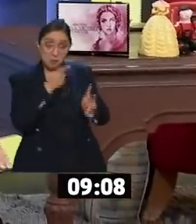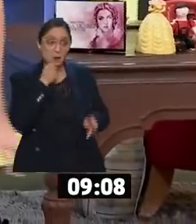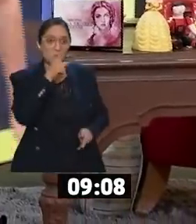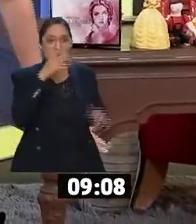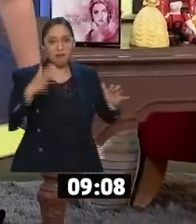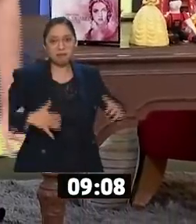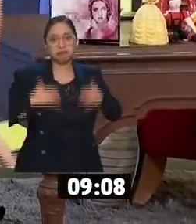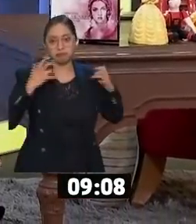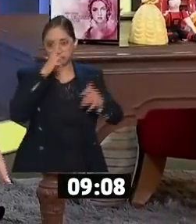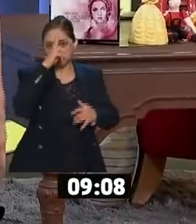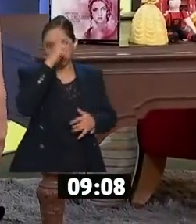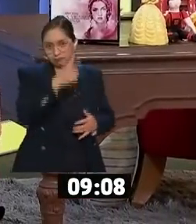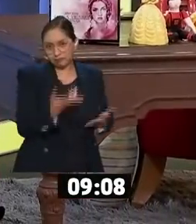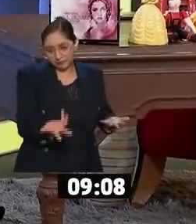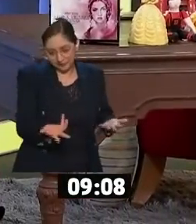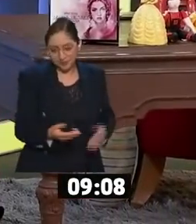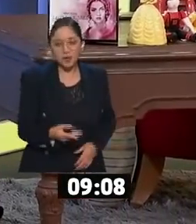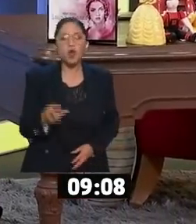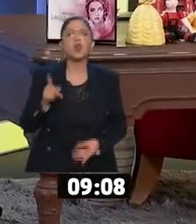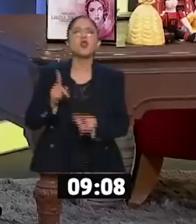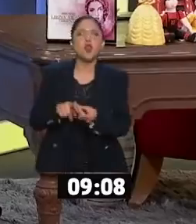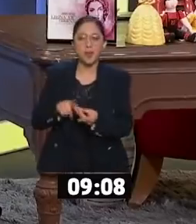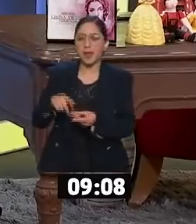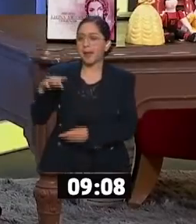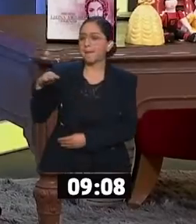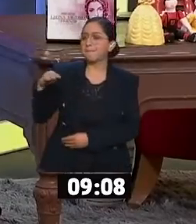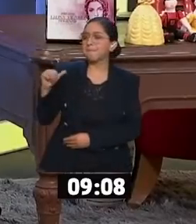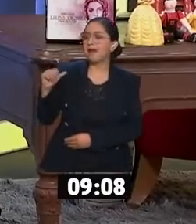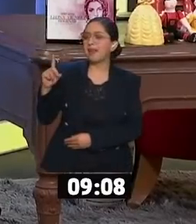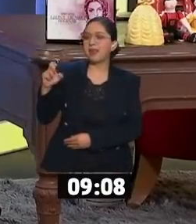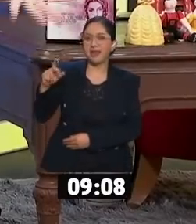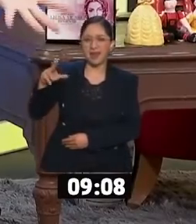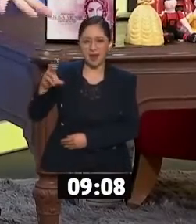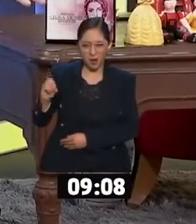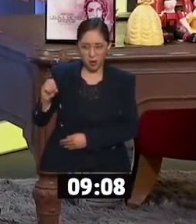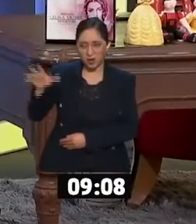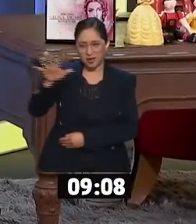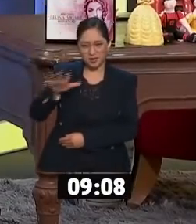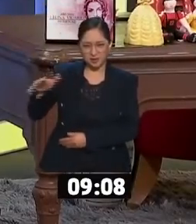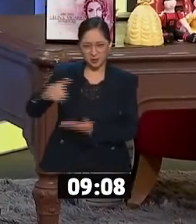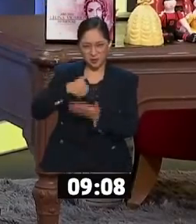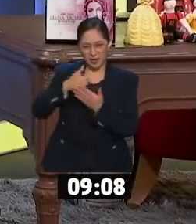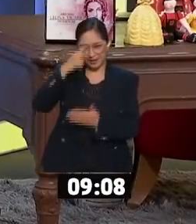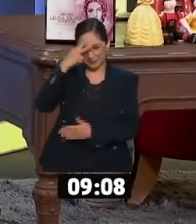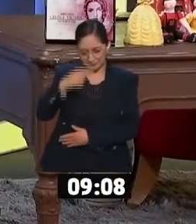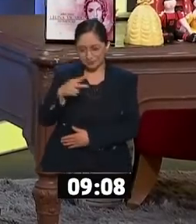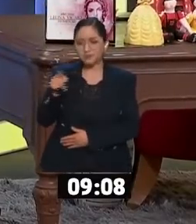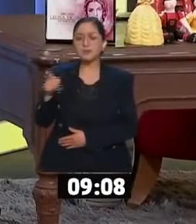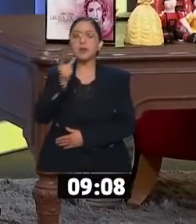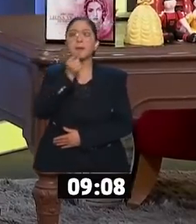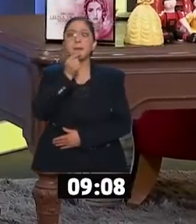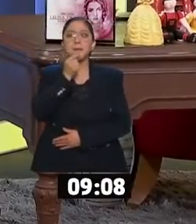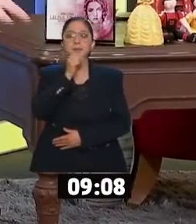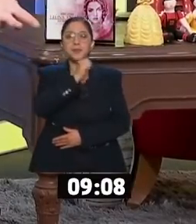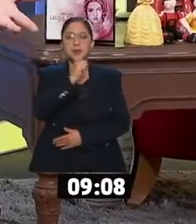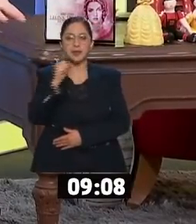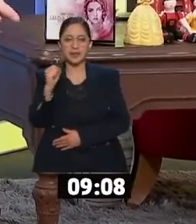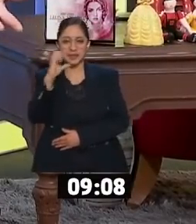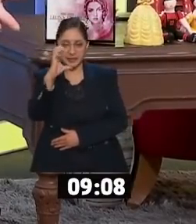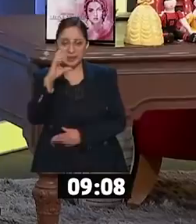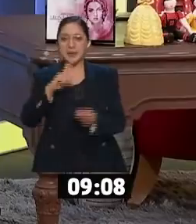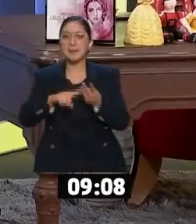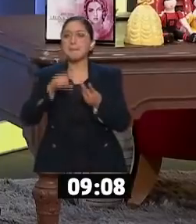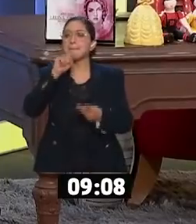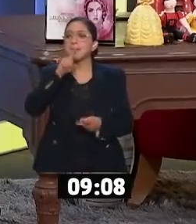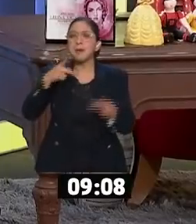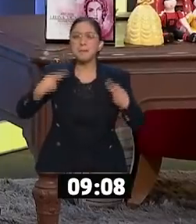de Madero, en el centro histórico de la Ciudad de México, en medio de un enfrentamiento entre elementos de la Secretaría de Seguridad Ciudadana y comerciantes del